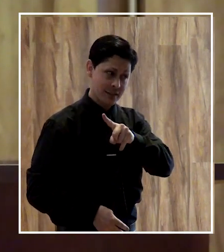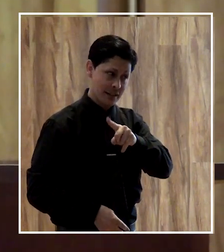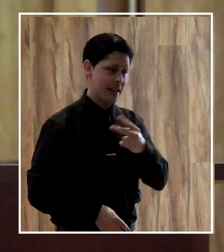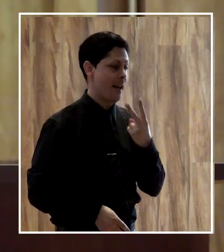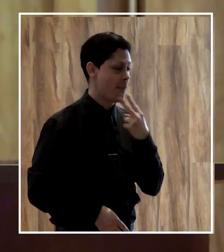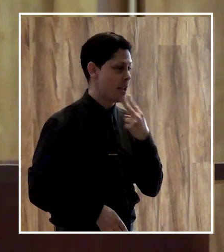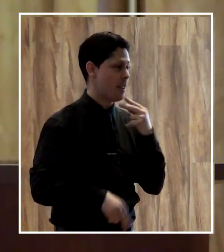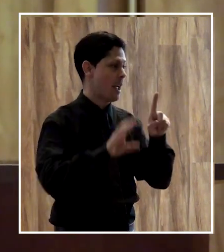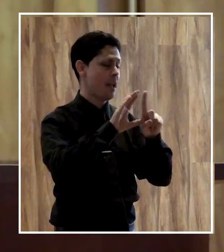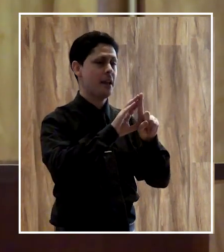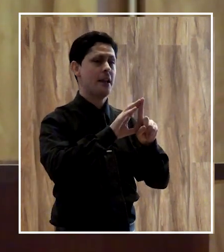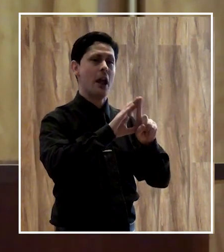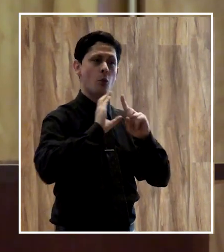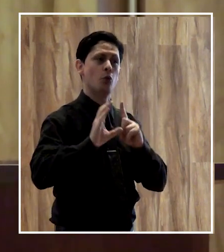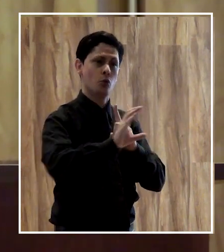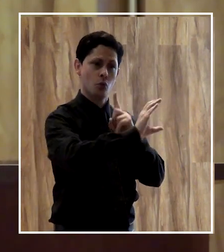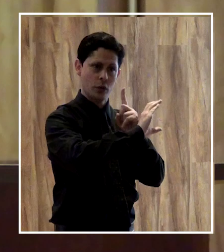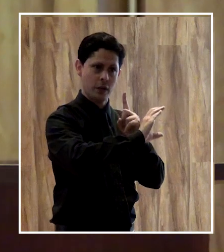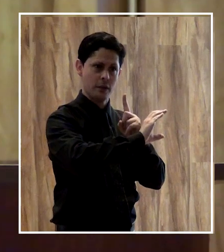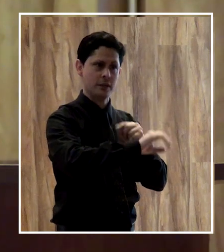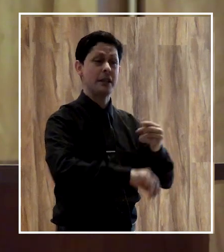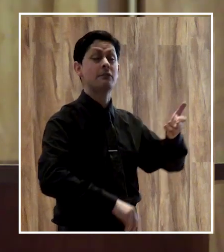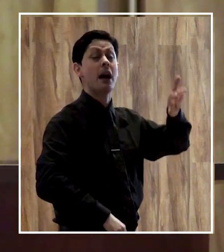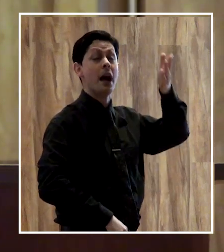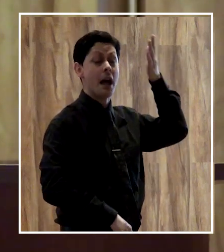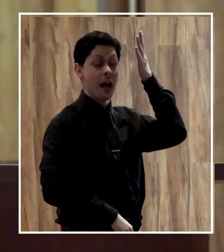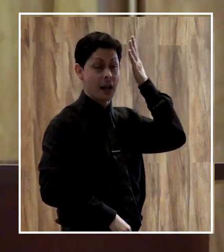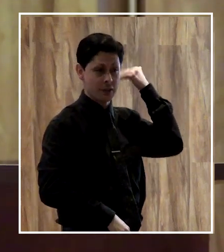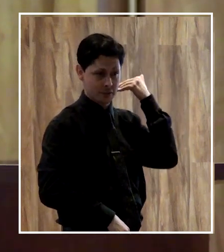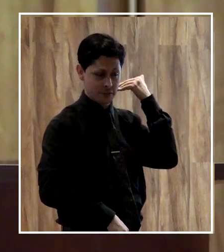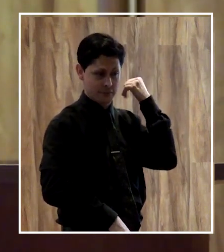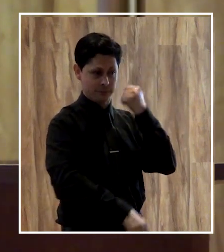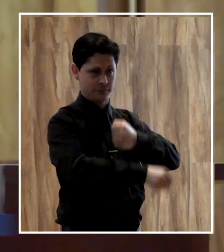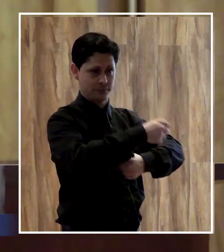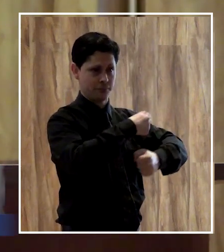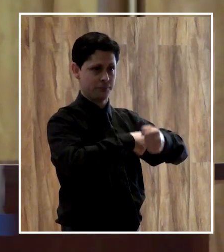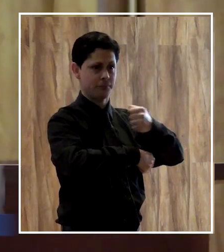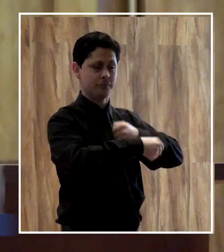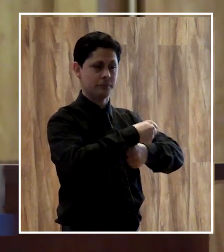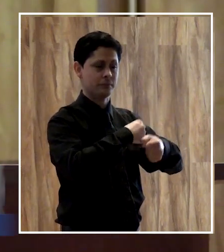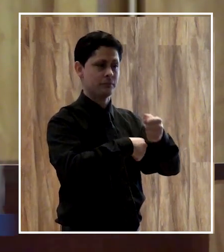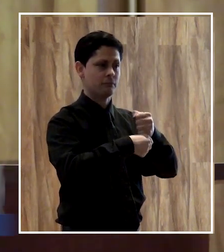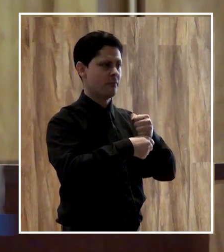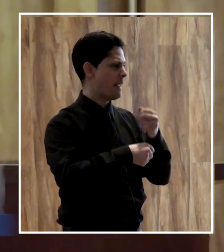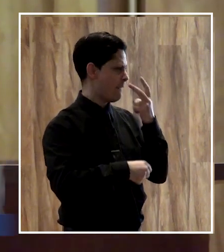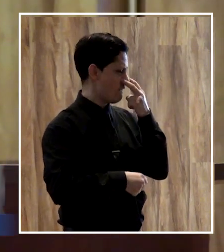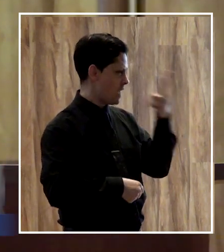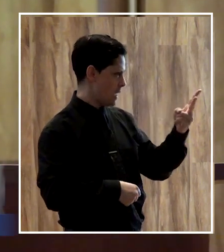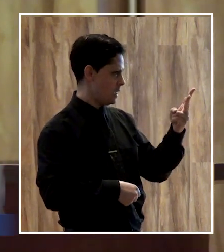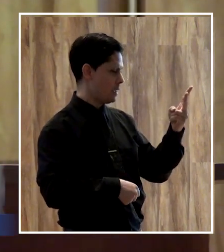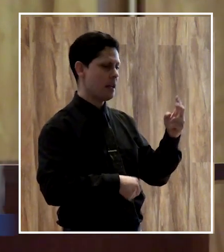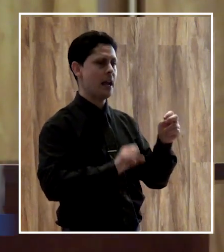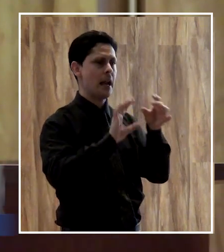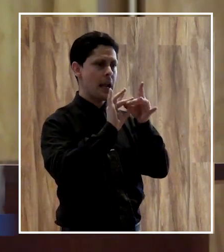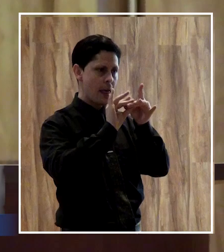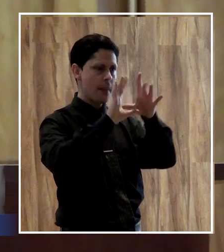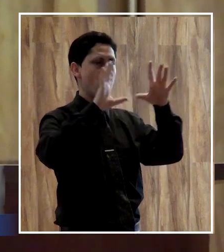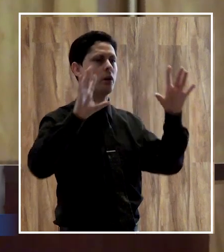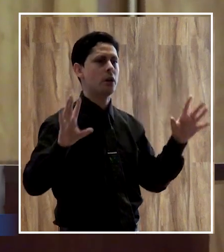la cultura en aquellos años 80. Y vino la